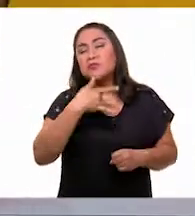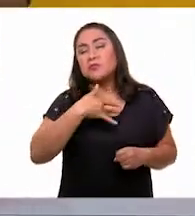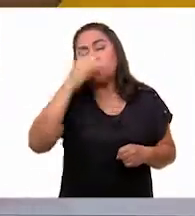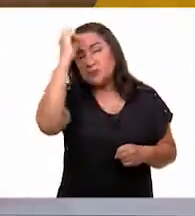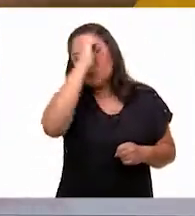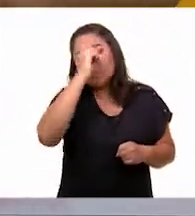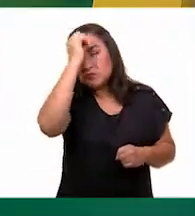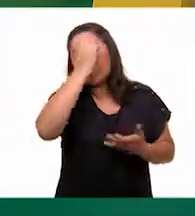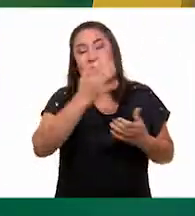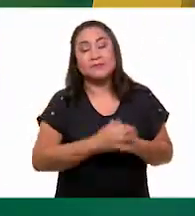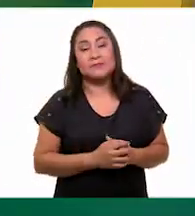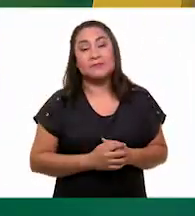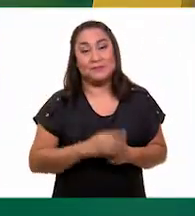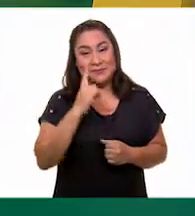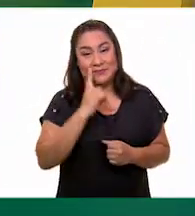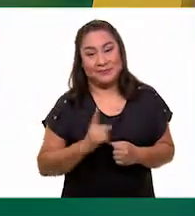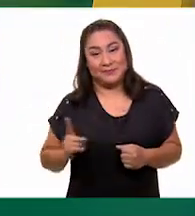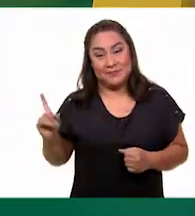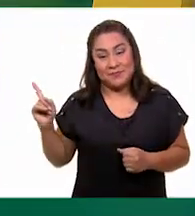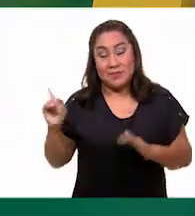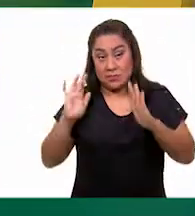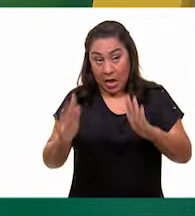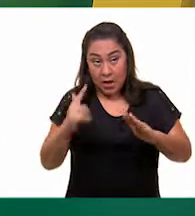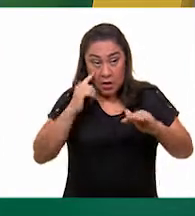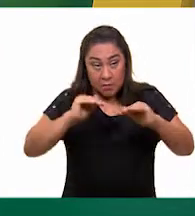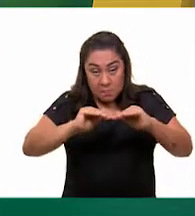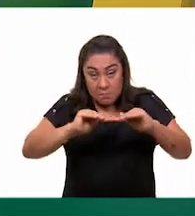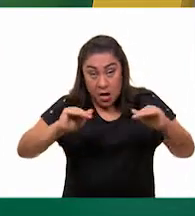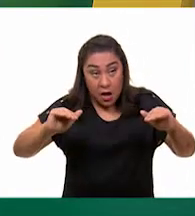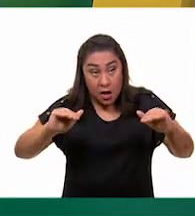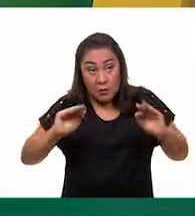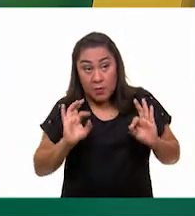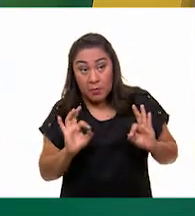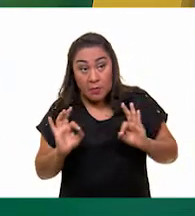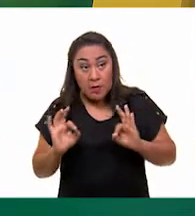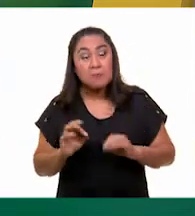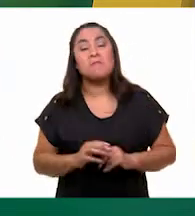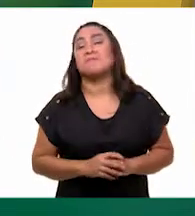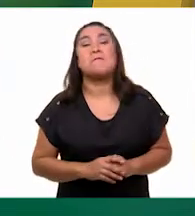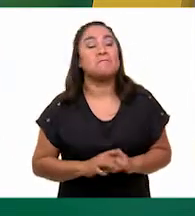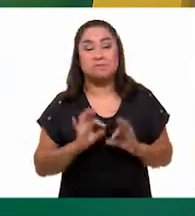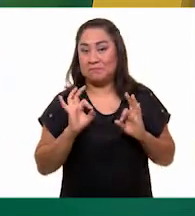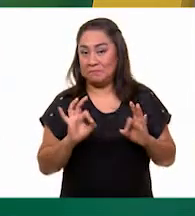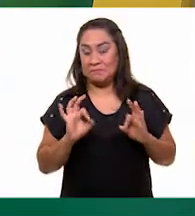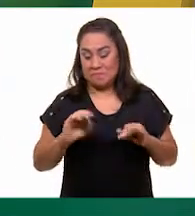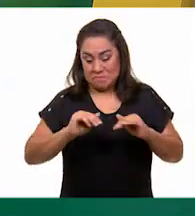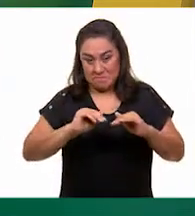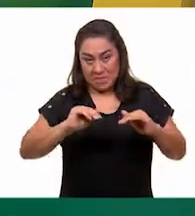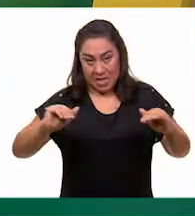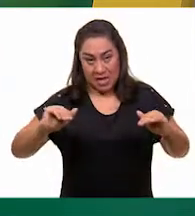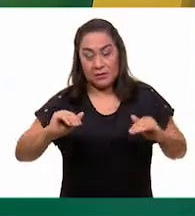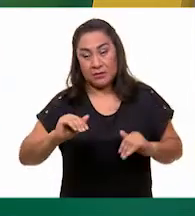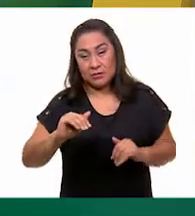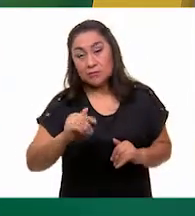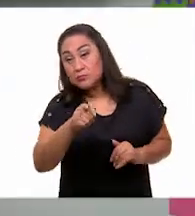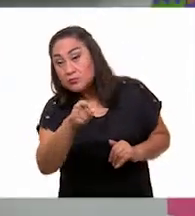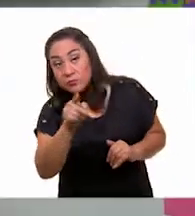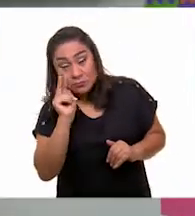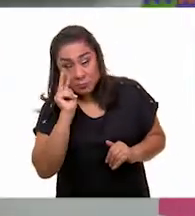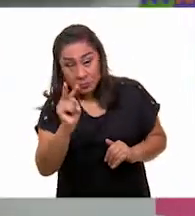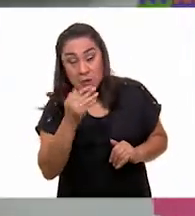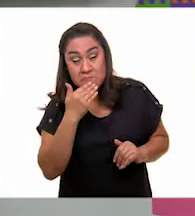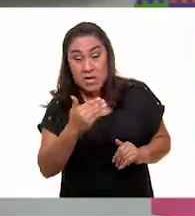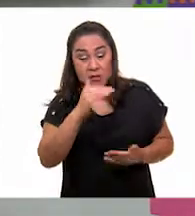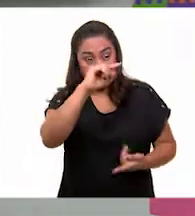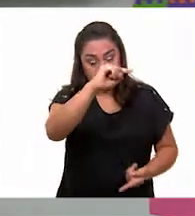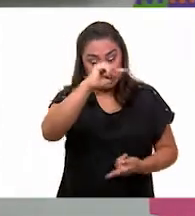Oscar, ¿ya quedó a la misma altura? ¿Altura o le falta alguna? No, creo que ahí lo tienen, ¿verdad? ¿Sí? ¿Sí? ¿Ustedes qué opinan en casa? A ver. ¿Ya